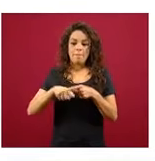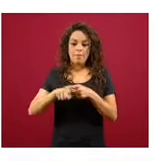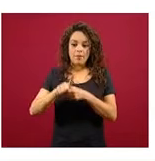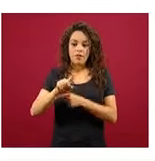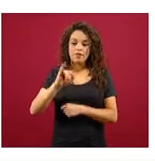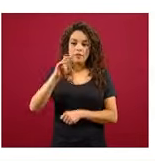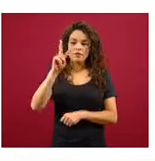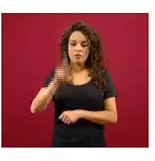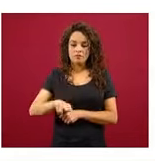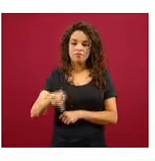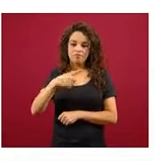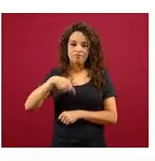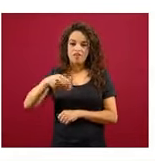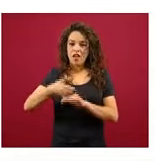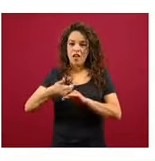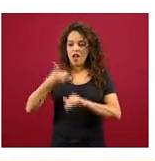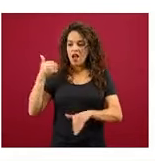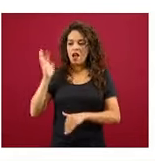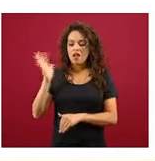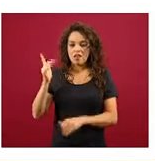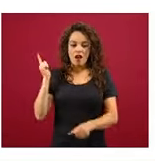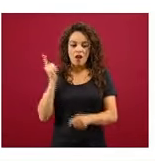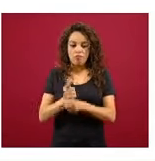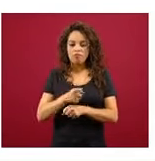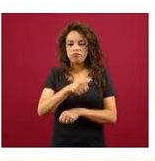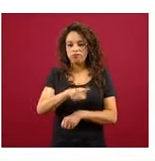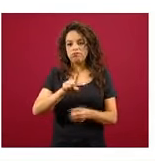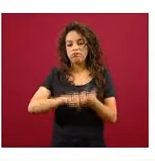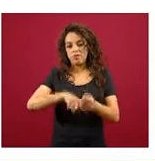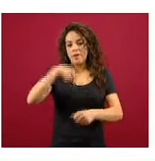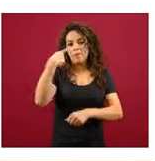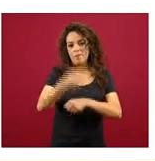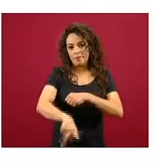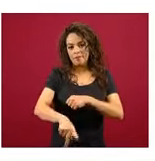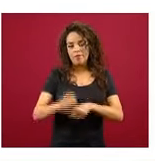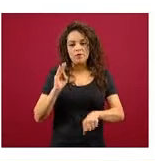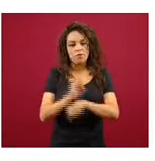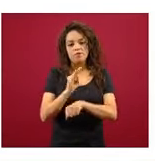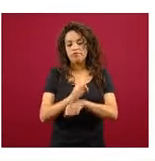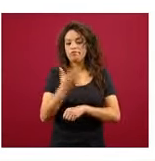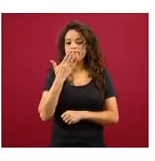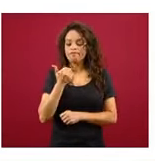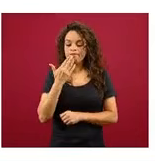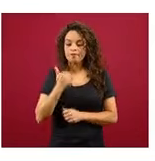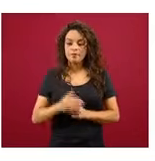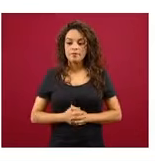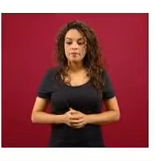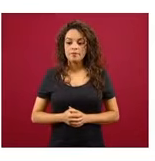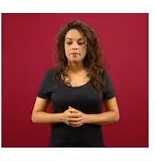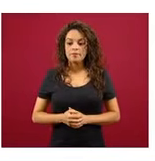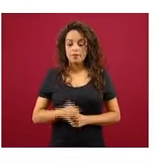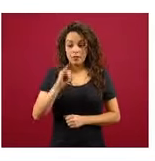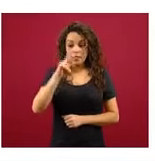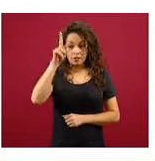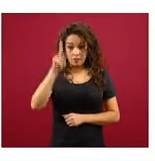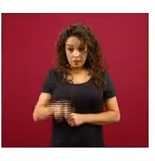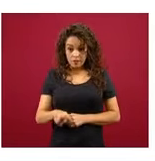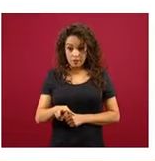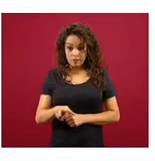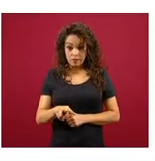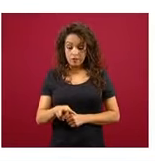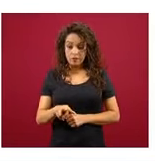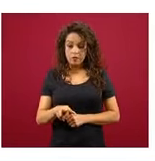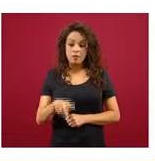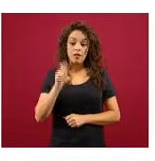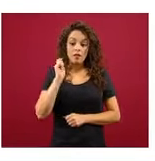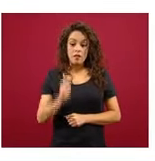Sin embargo, una manera adecuada de poder en su momento ver si realmente hay una afectación importante en relación a los grupos